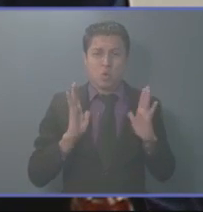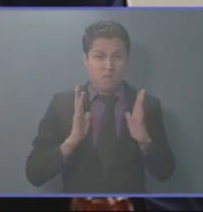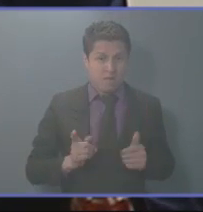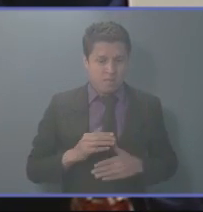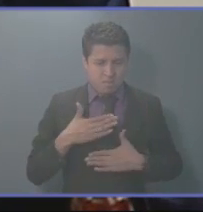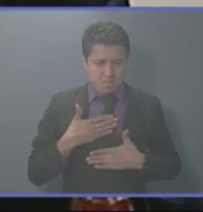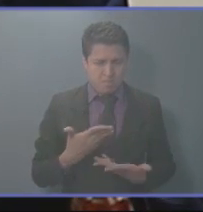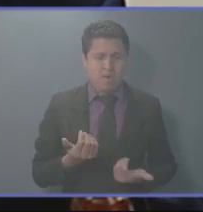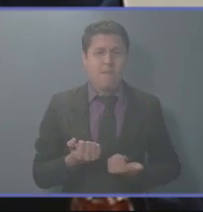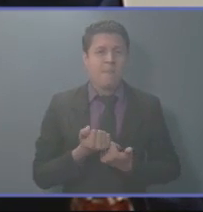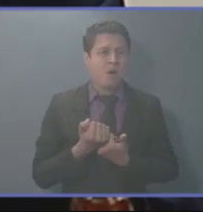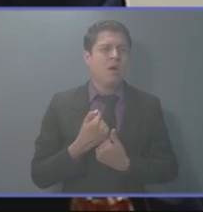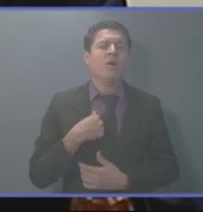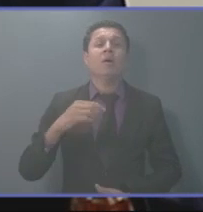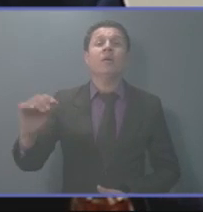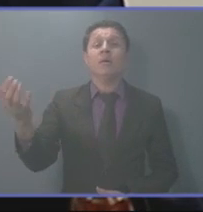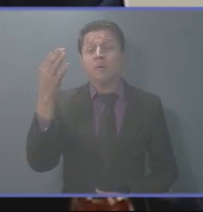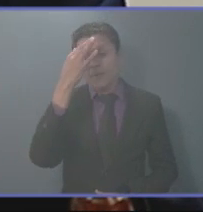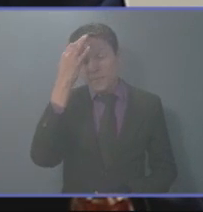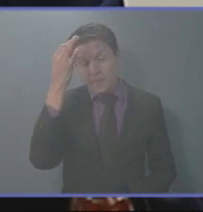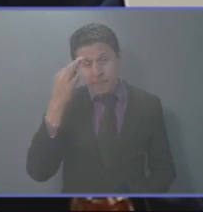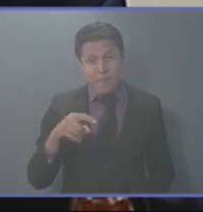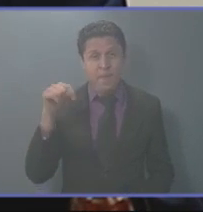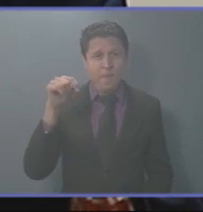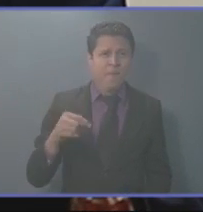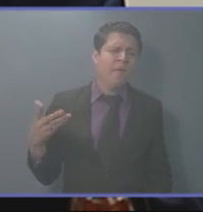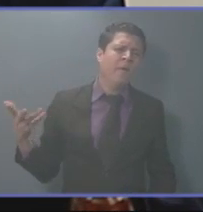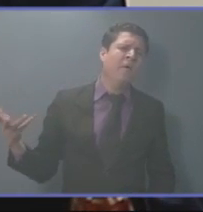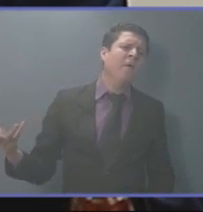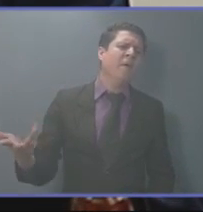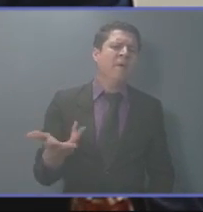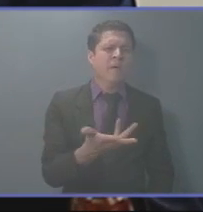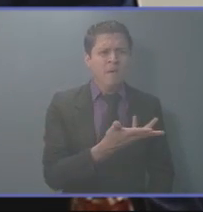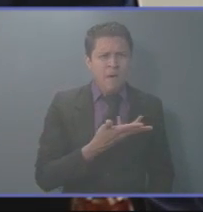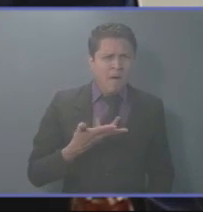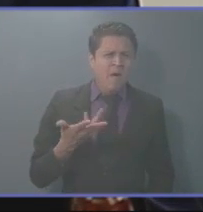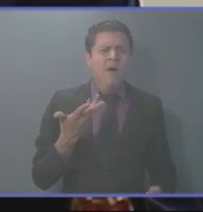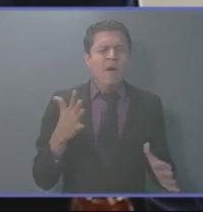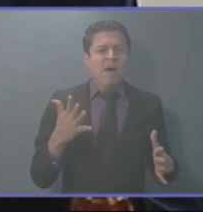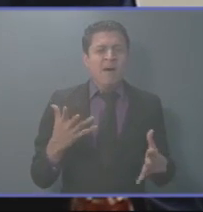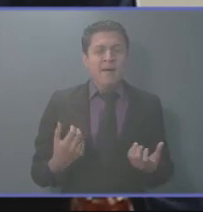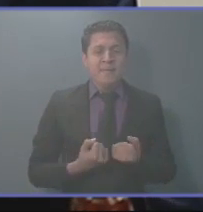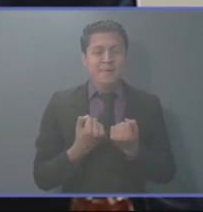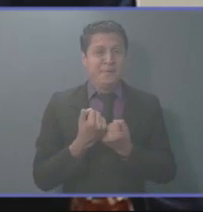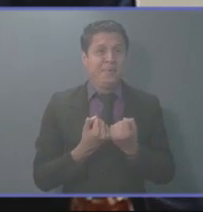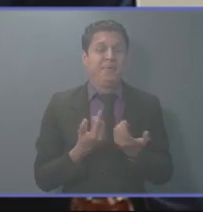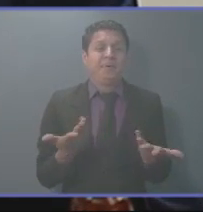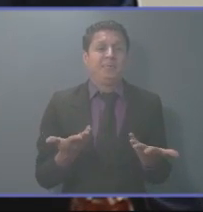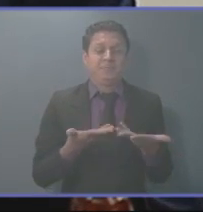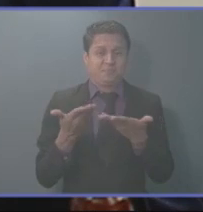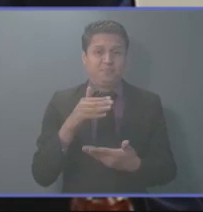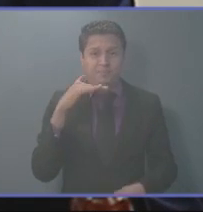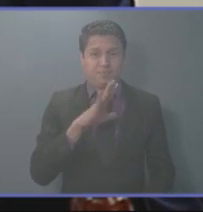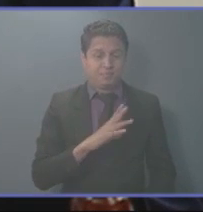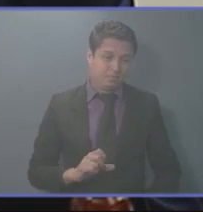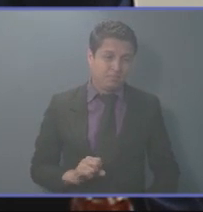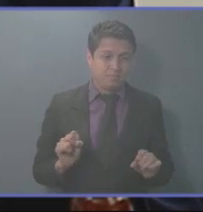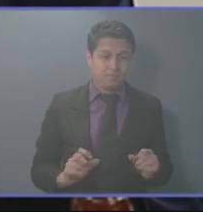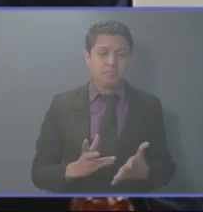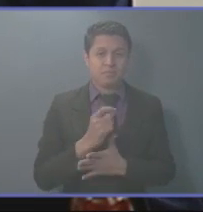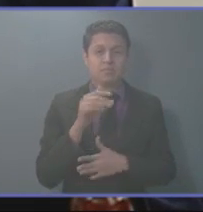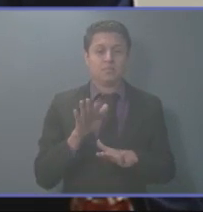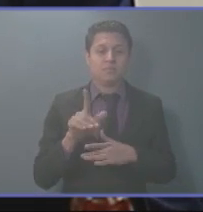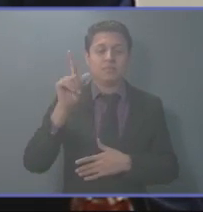dignificar. Y creo que aquí todos hemos ganado, aquí ha ganado El Salvador, porque se ha logrado, gracias a